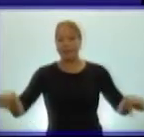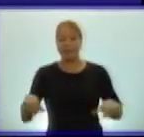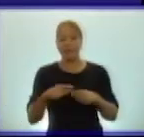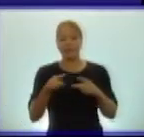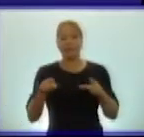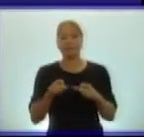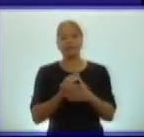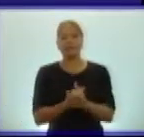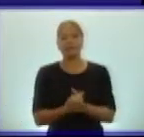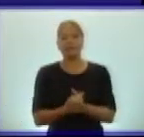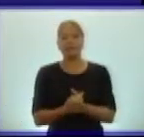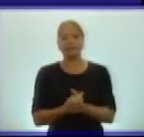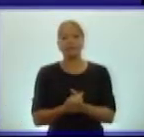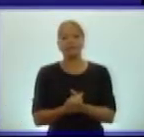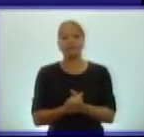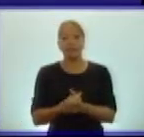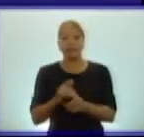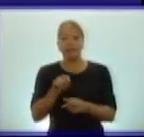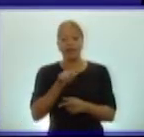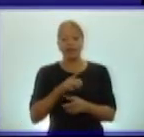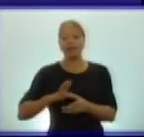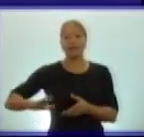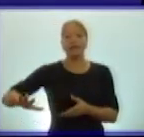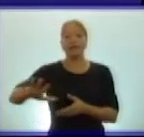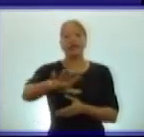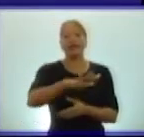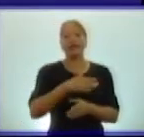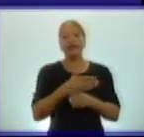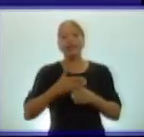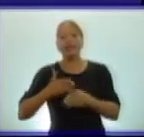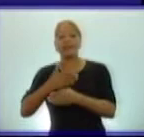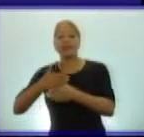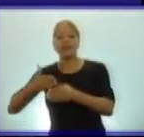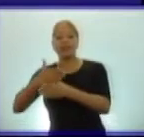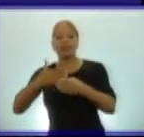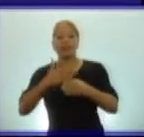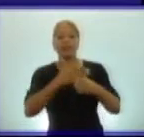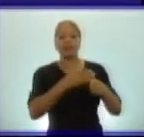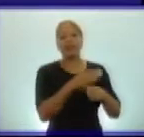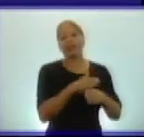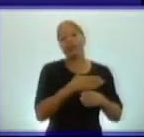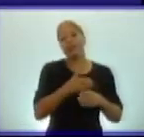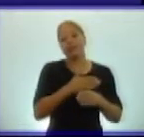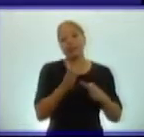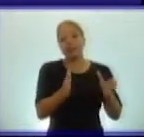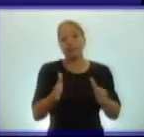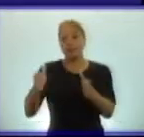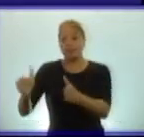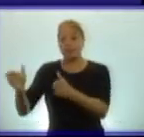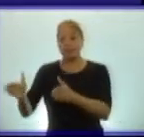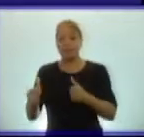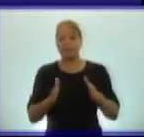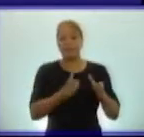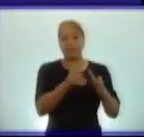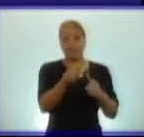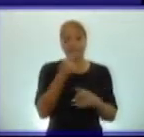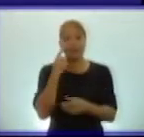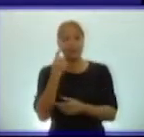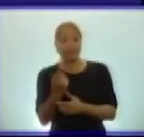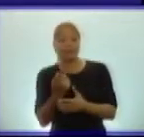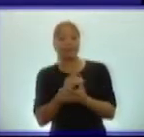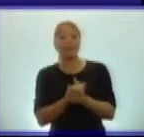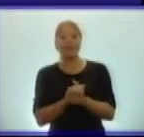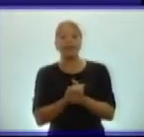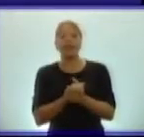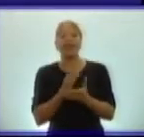señorío o feudo, cómo estaba conformado un señorío feudo. Fíjense, ustedes van a ver en